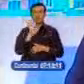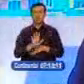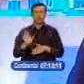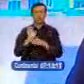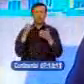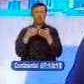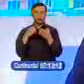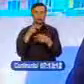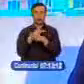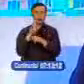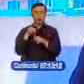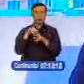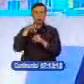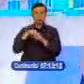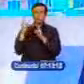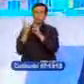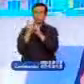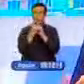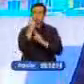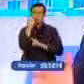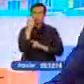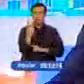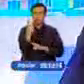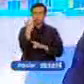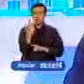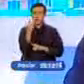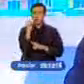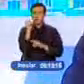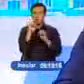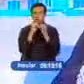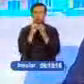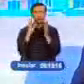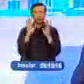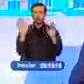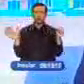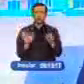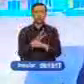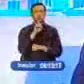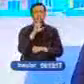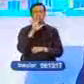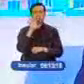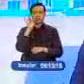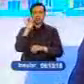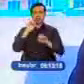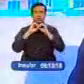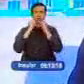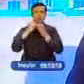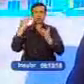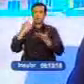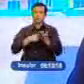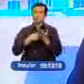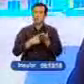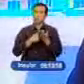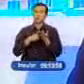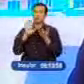el equipo del Consejo Electoral, reuniéndonos no con una, no con 2, no con 10 organizaciones, con las 158 organizaciones políticas en